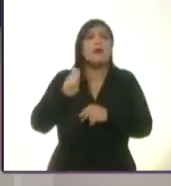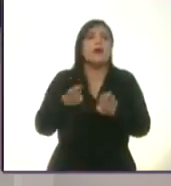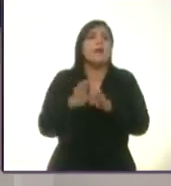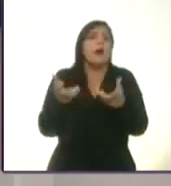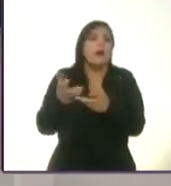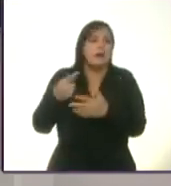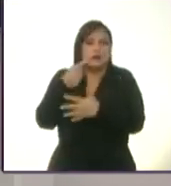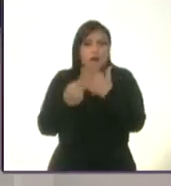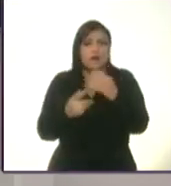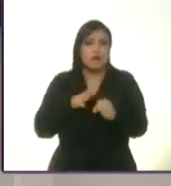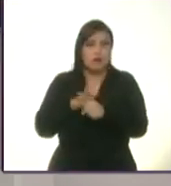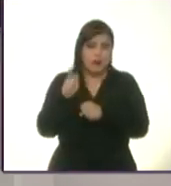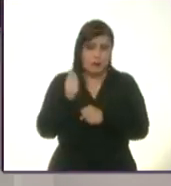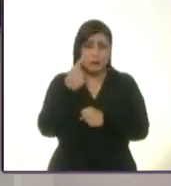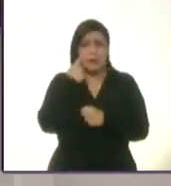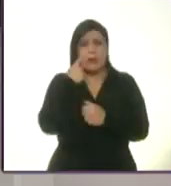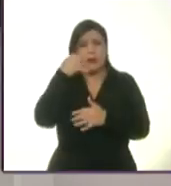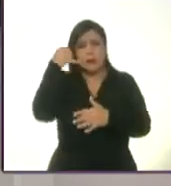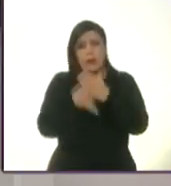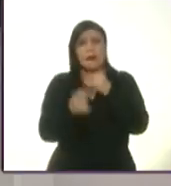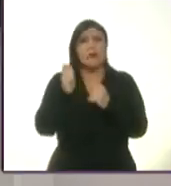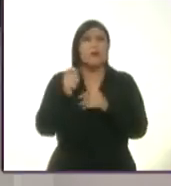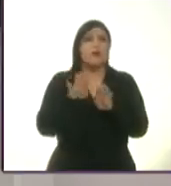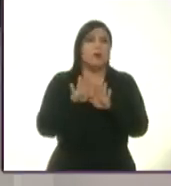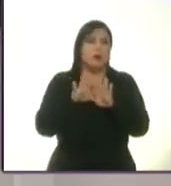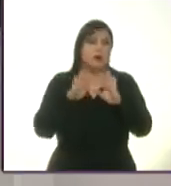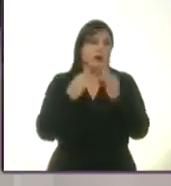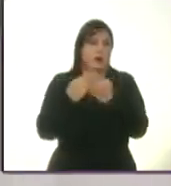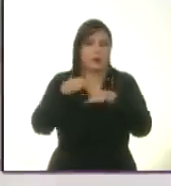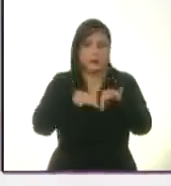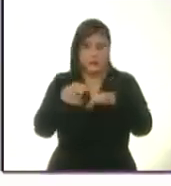profundidad la mecánica de este debate